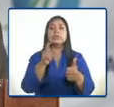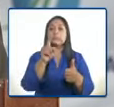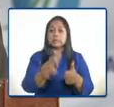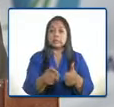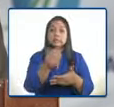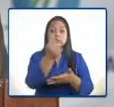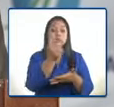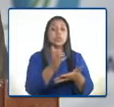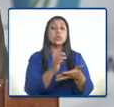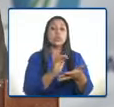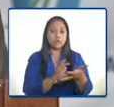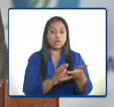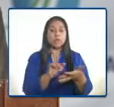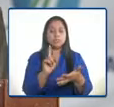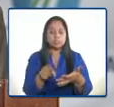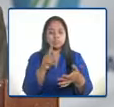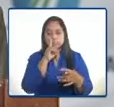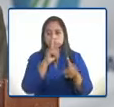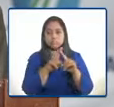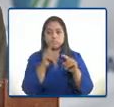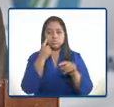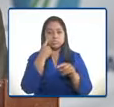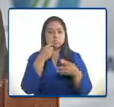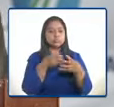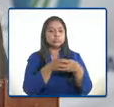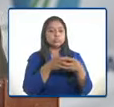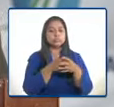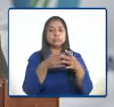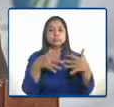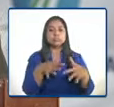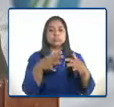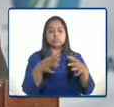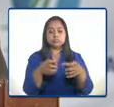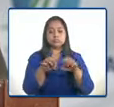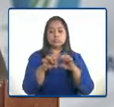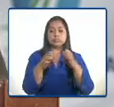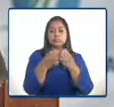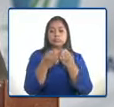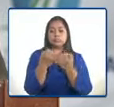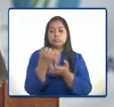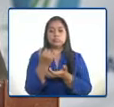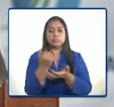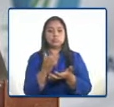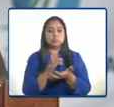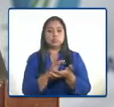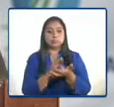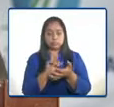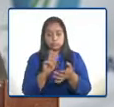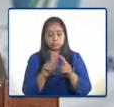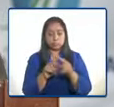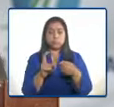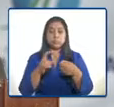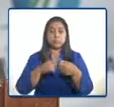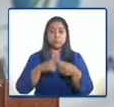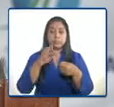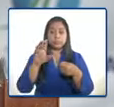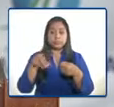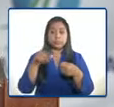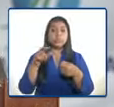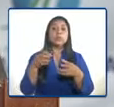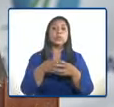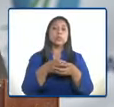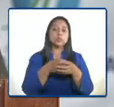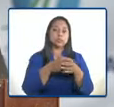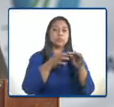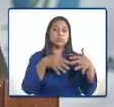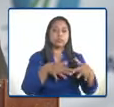De esa cuenta, la Comisión Portuaria, a través de un equipo auditor interinstitucional compuesto por personal de la Comisión Portuaria,